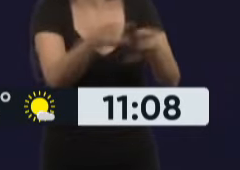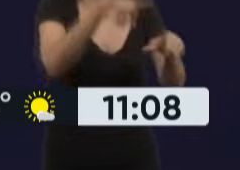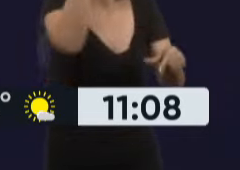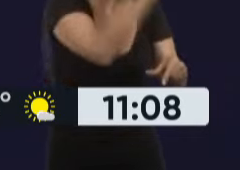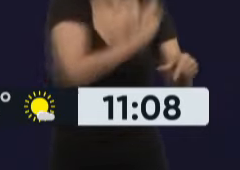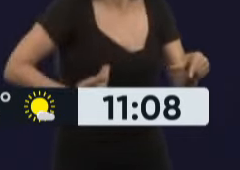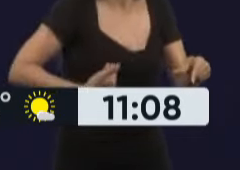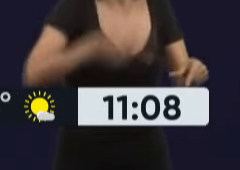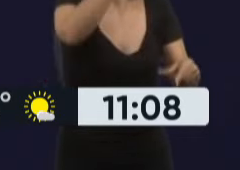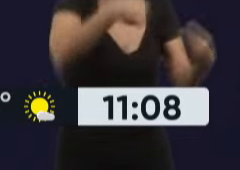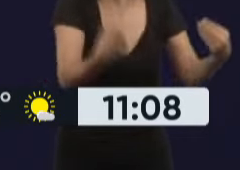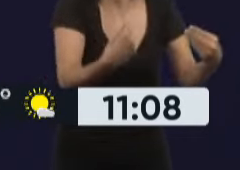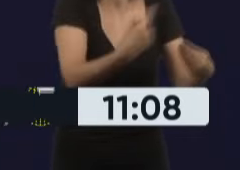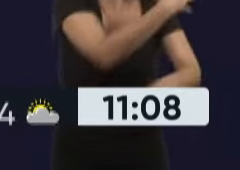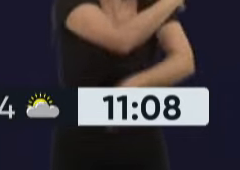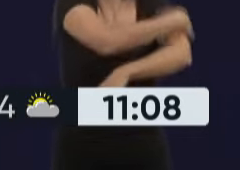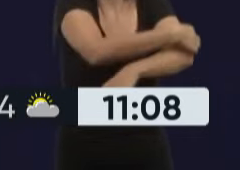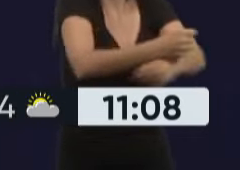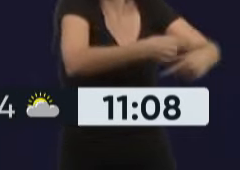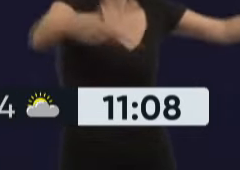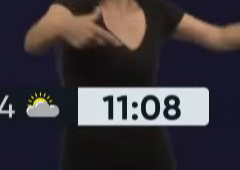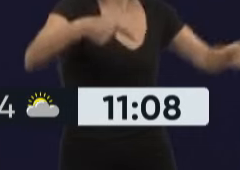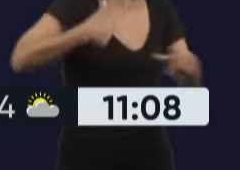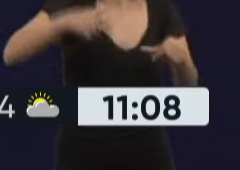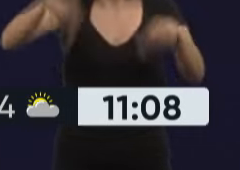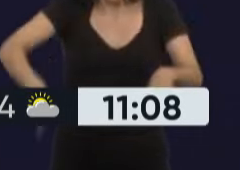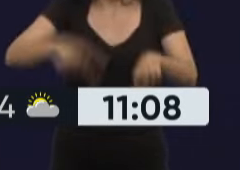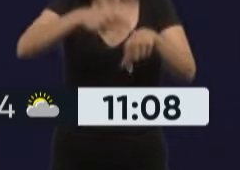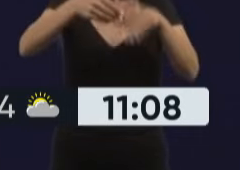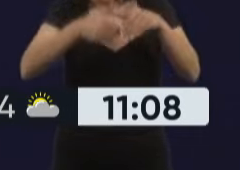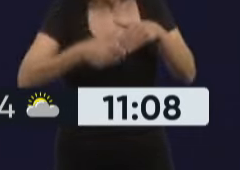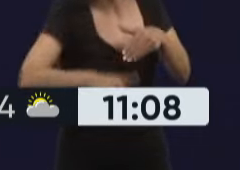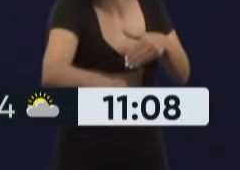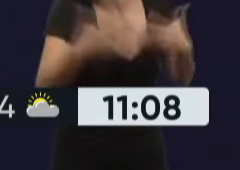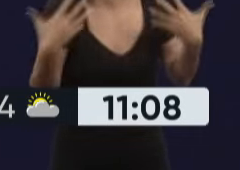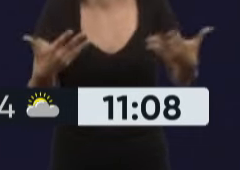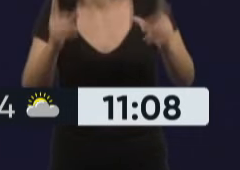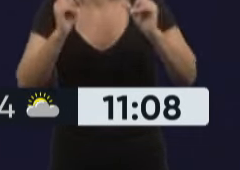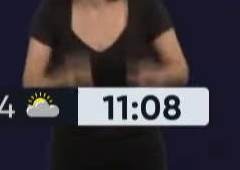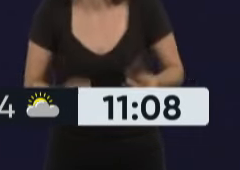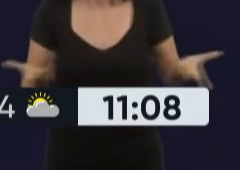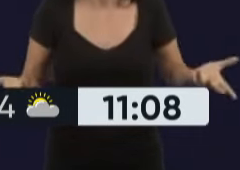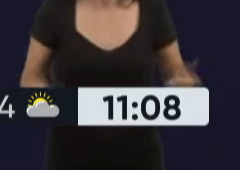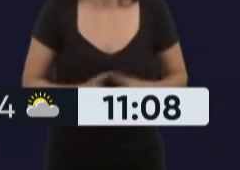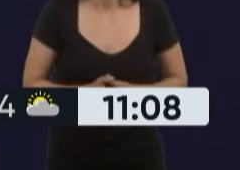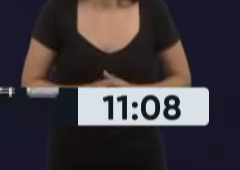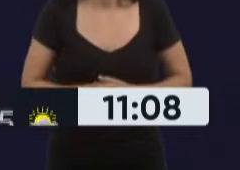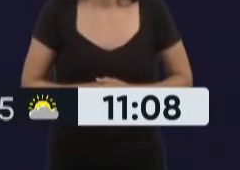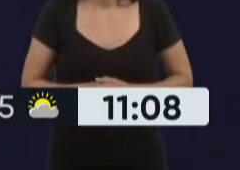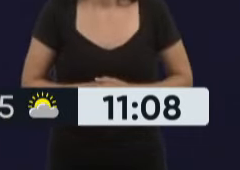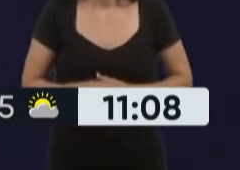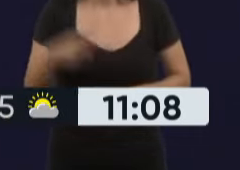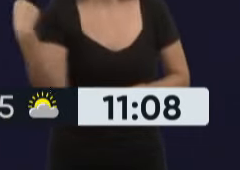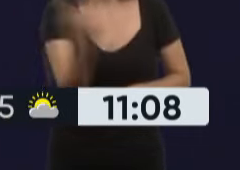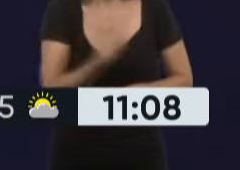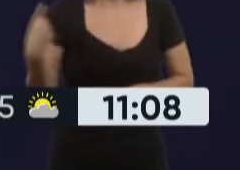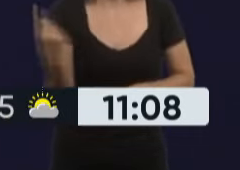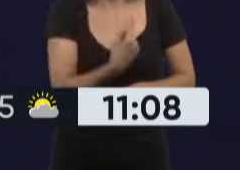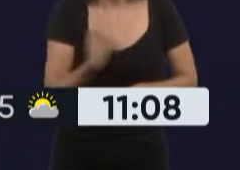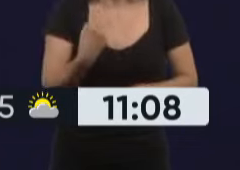miseria eh A partir de ahora bueno y por por supuesto No por al de alguna manera es que Hemos llegado a